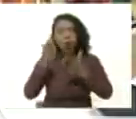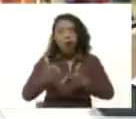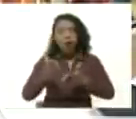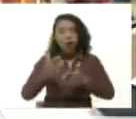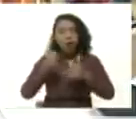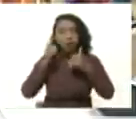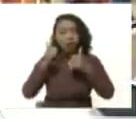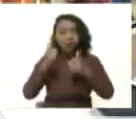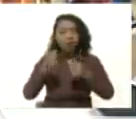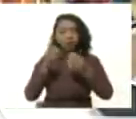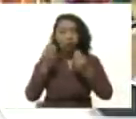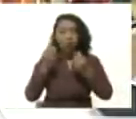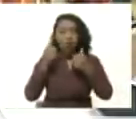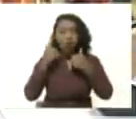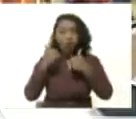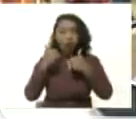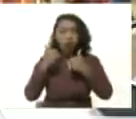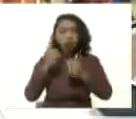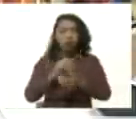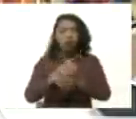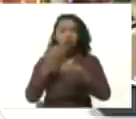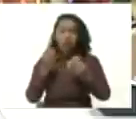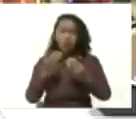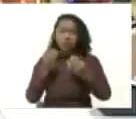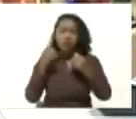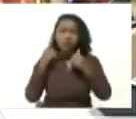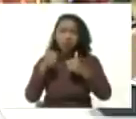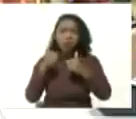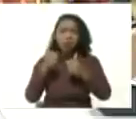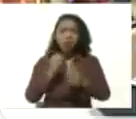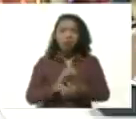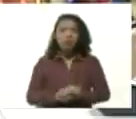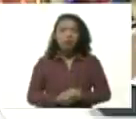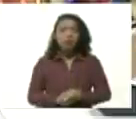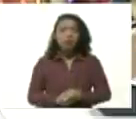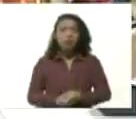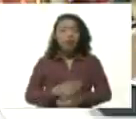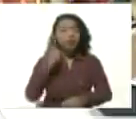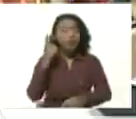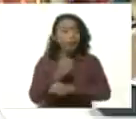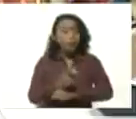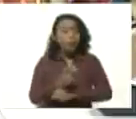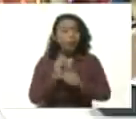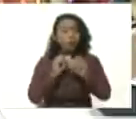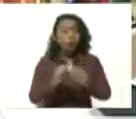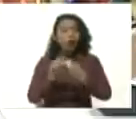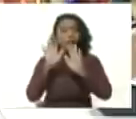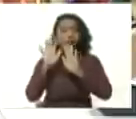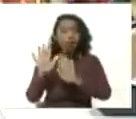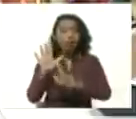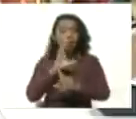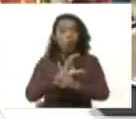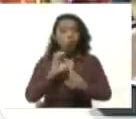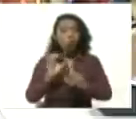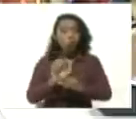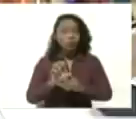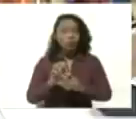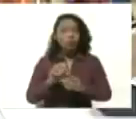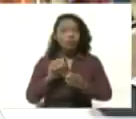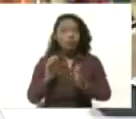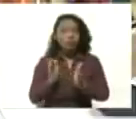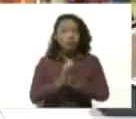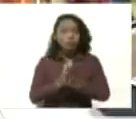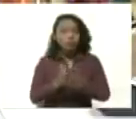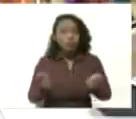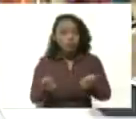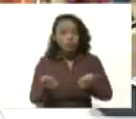buena gente. Muy, pero muy buena gente. Y debemos seguir siendo así. Cultivar los